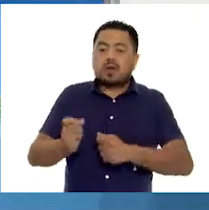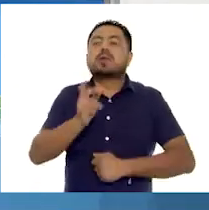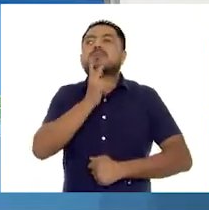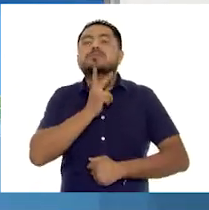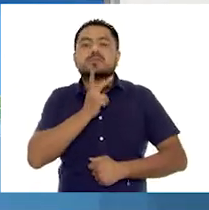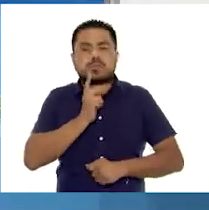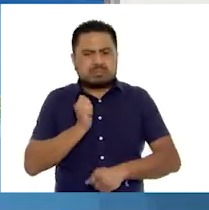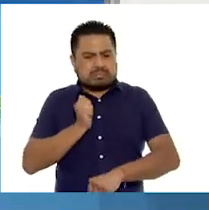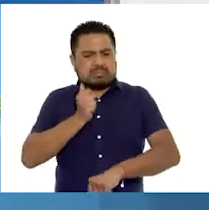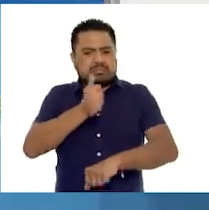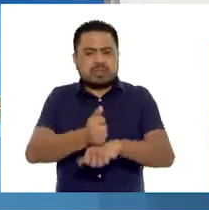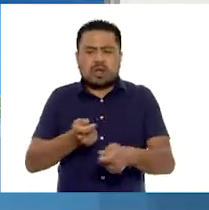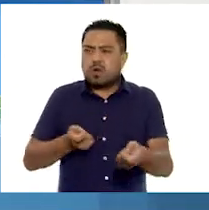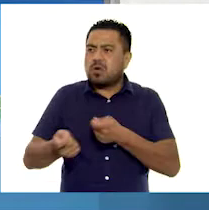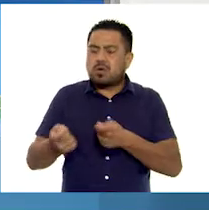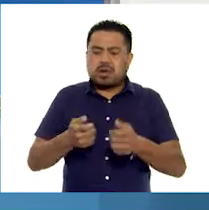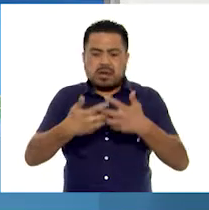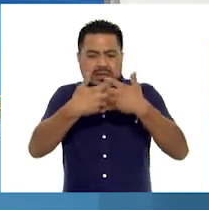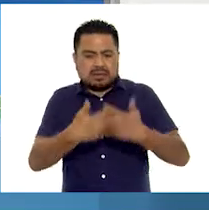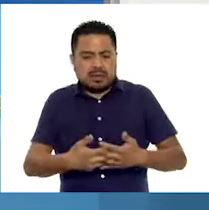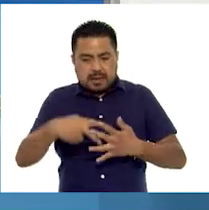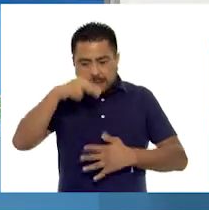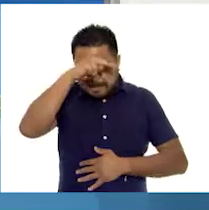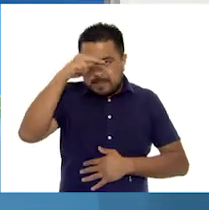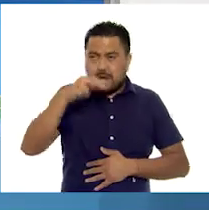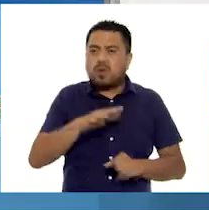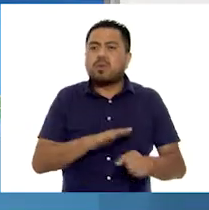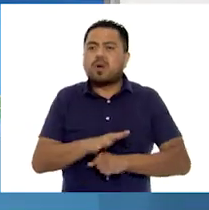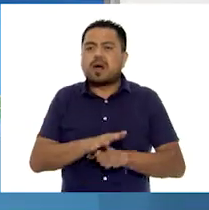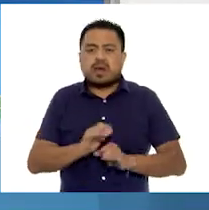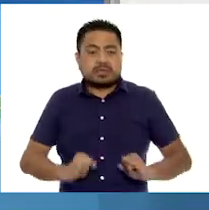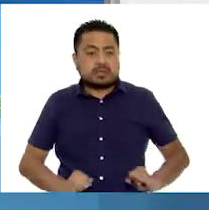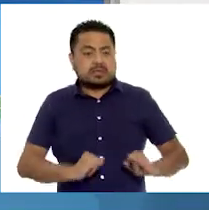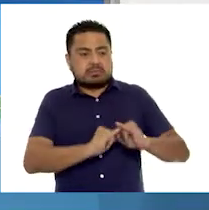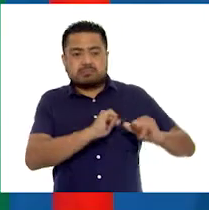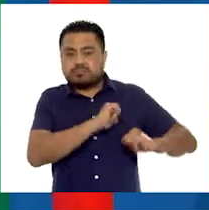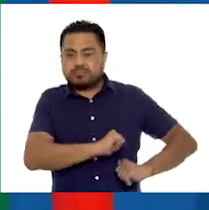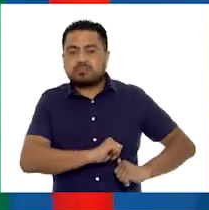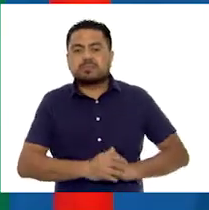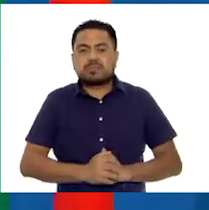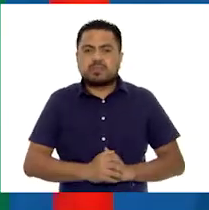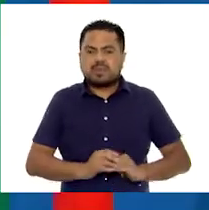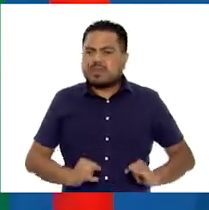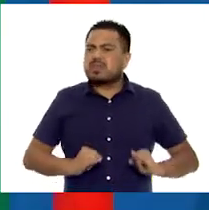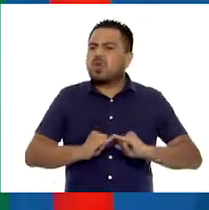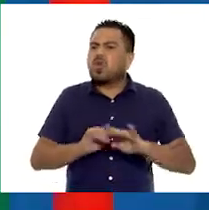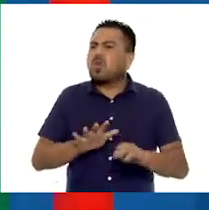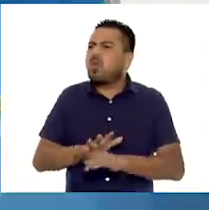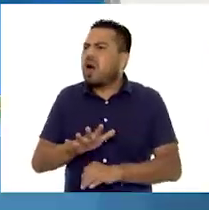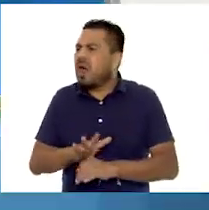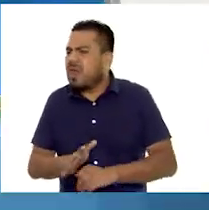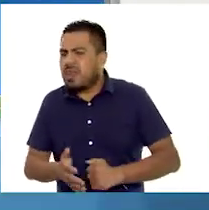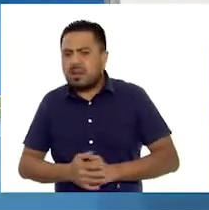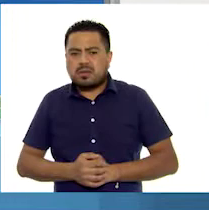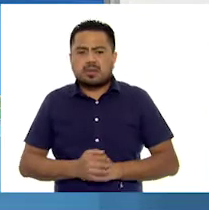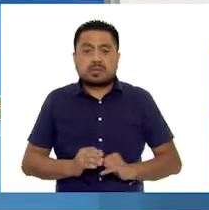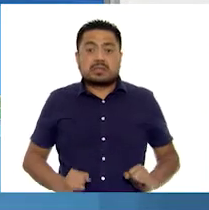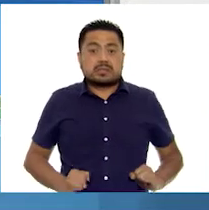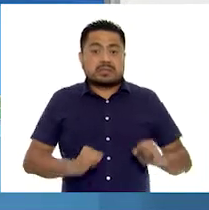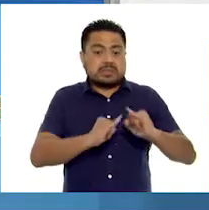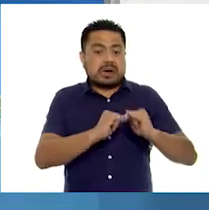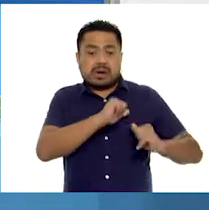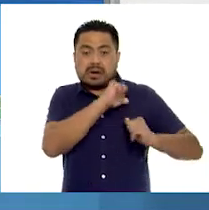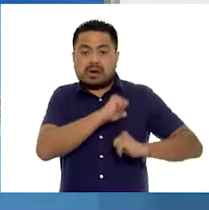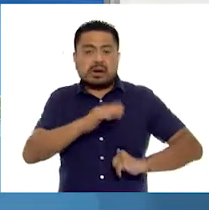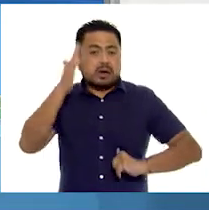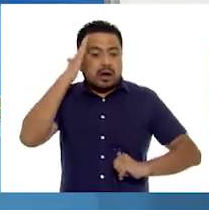consolidar el manejo de las industrias mexicanas a través de instituciones e instituciones como cuales instituciones que